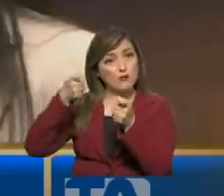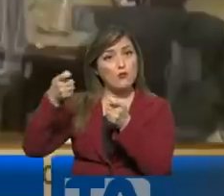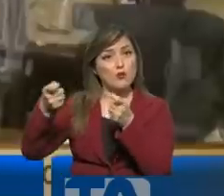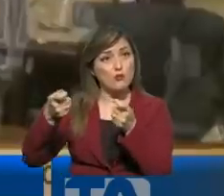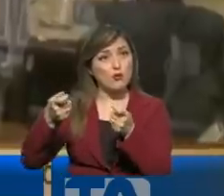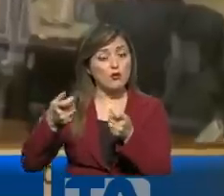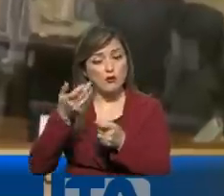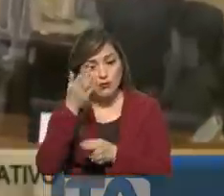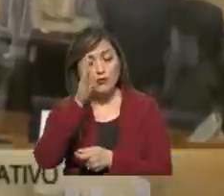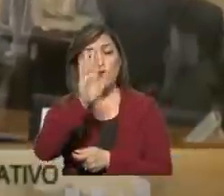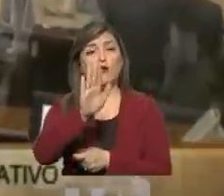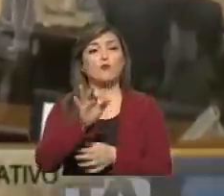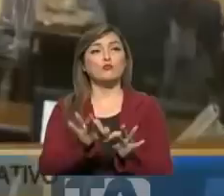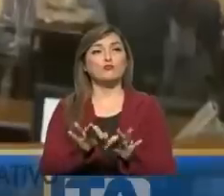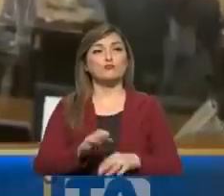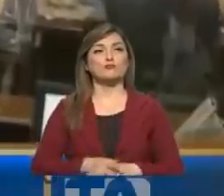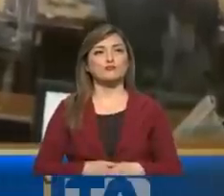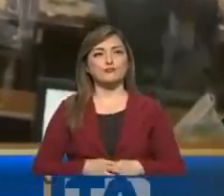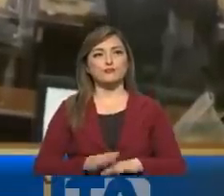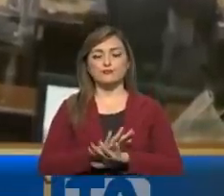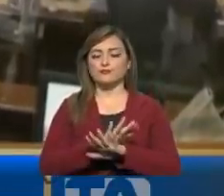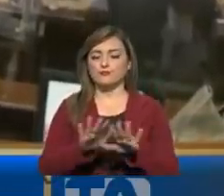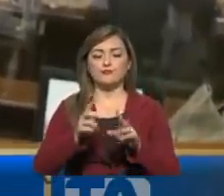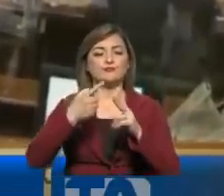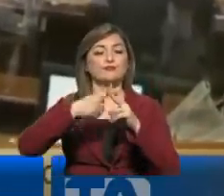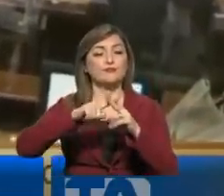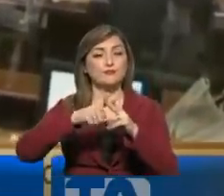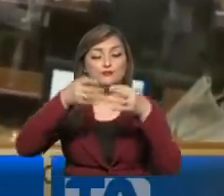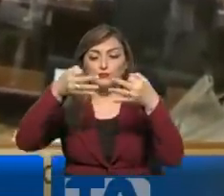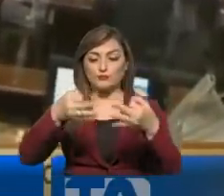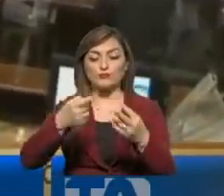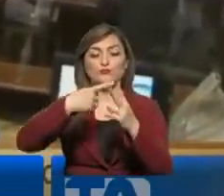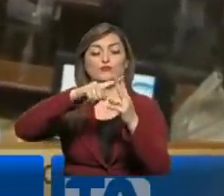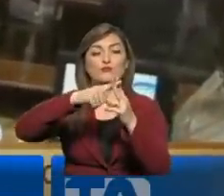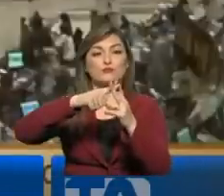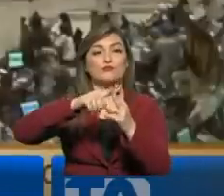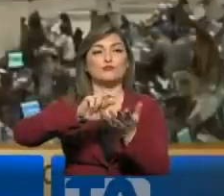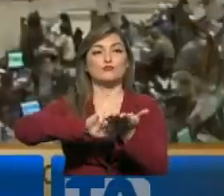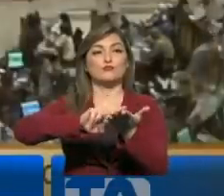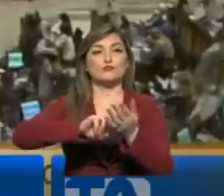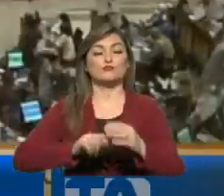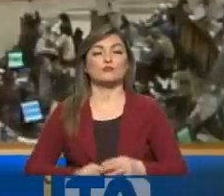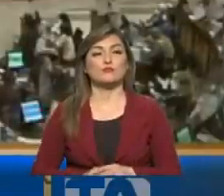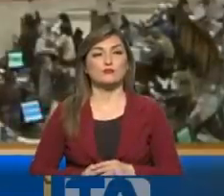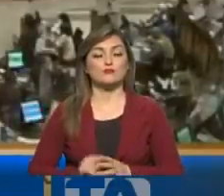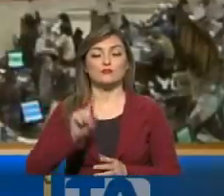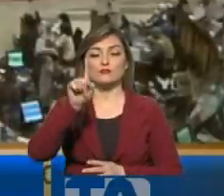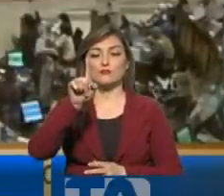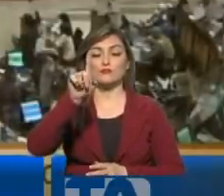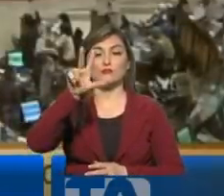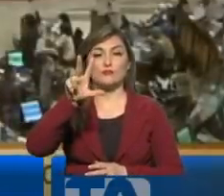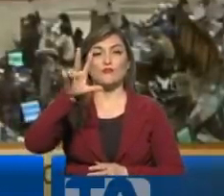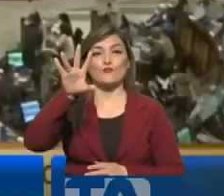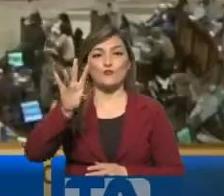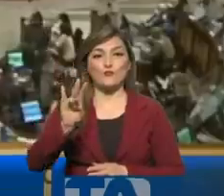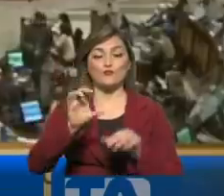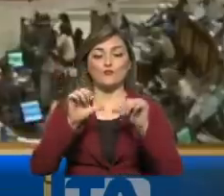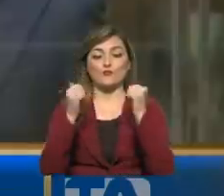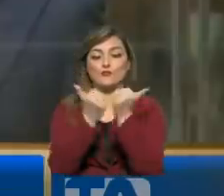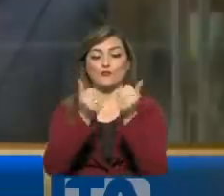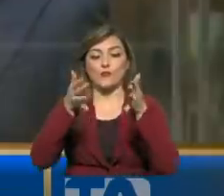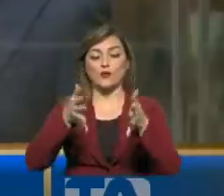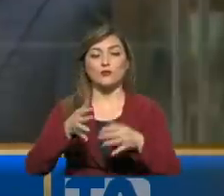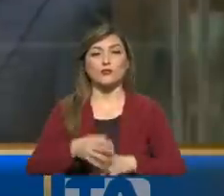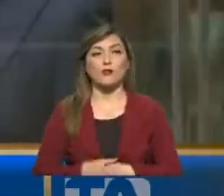responder. Finalmente se confirmó el quórum, con lo que formalmente inició la sesión, con los 137